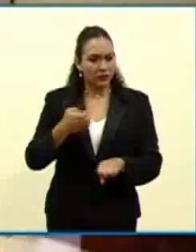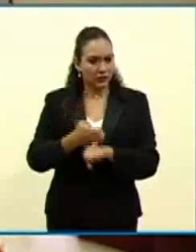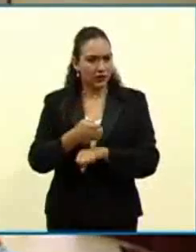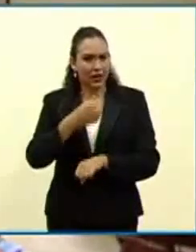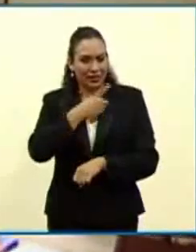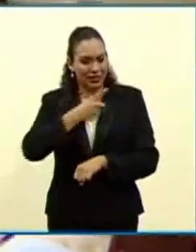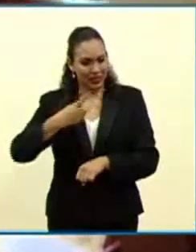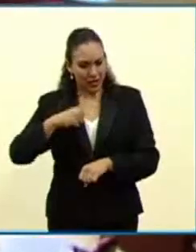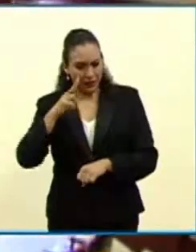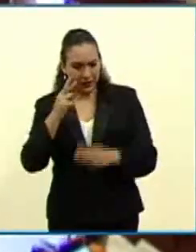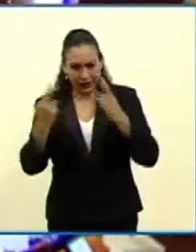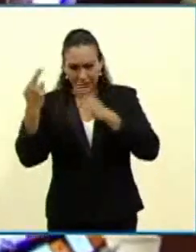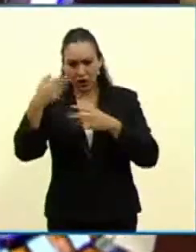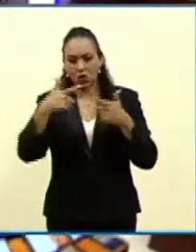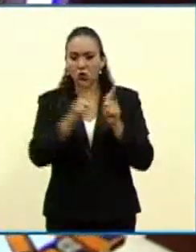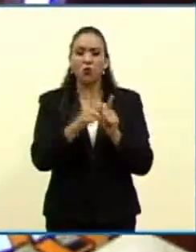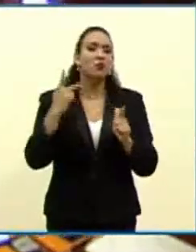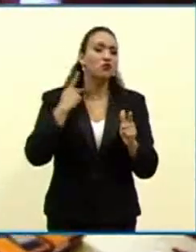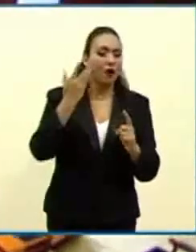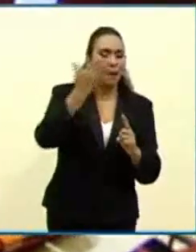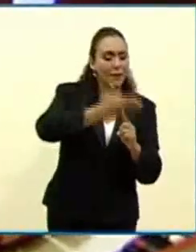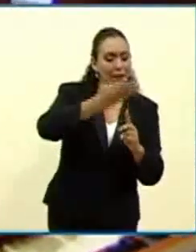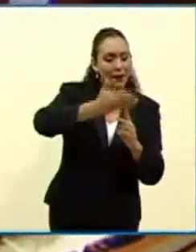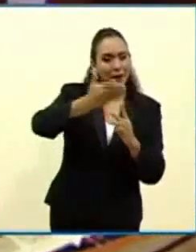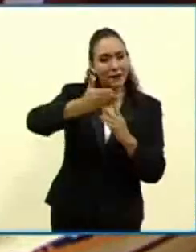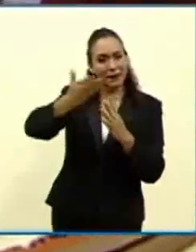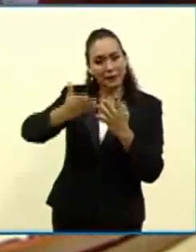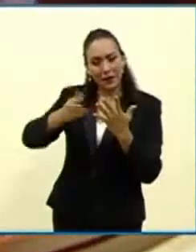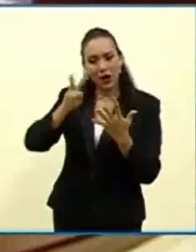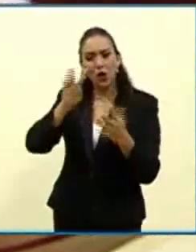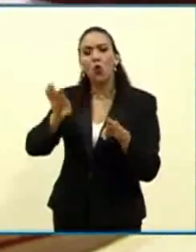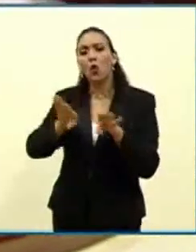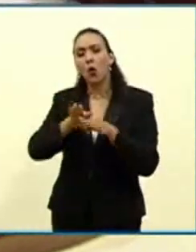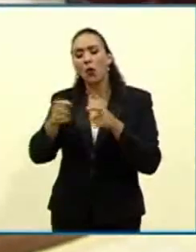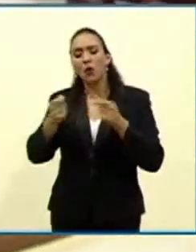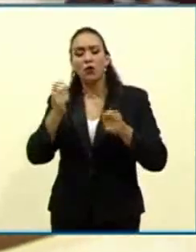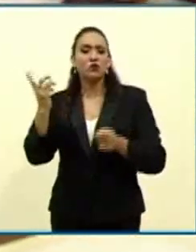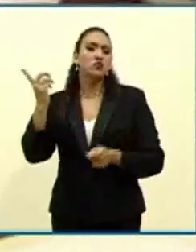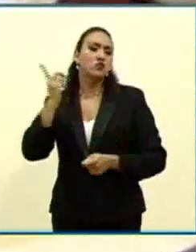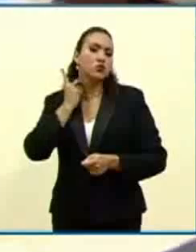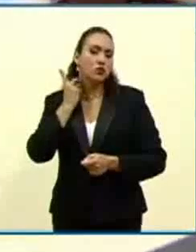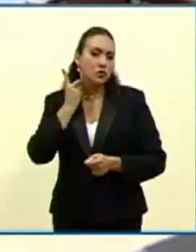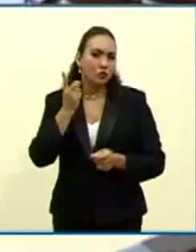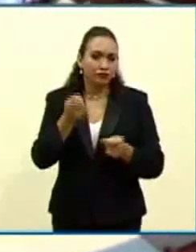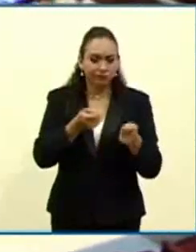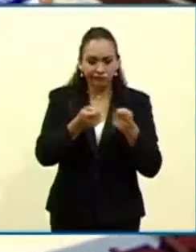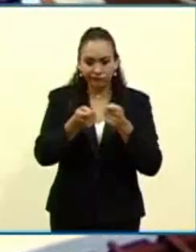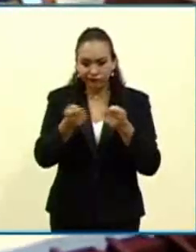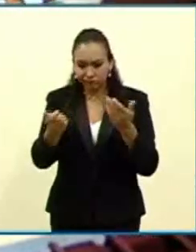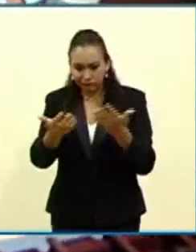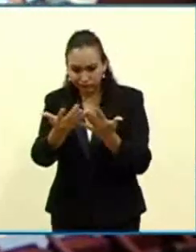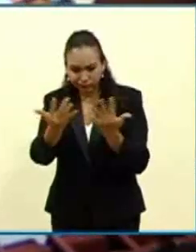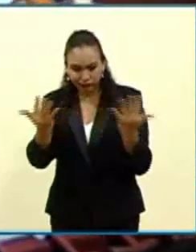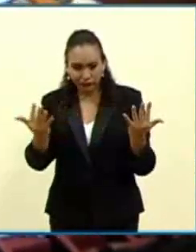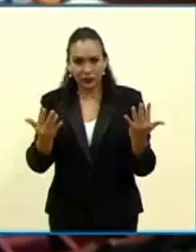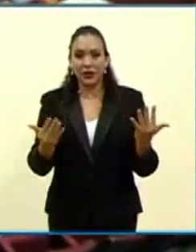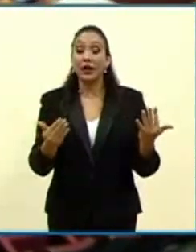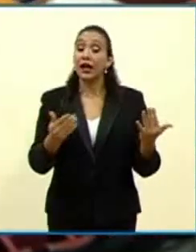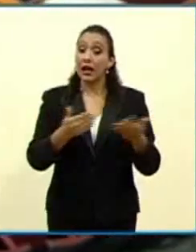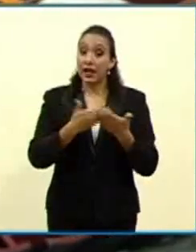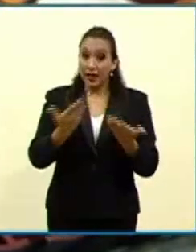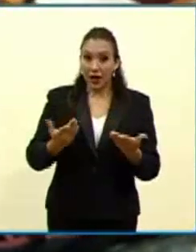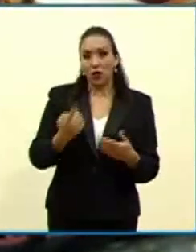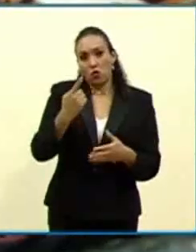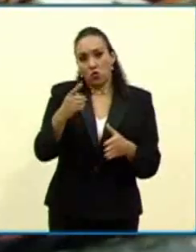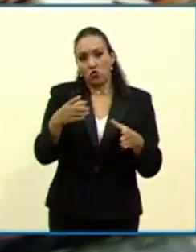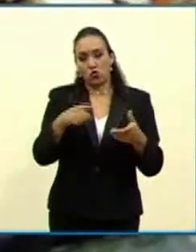y sobrerepresentación en la designación de las diputaciones plurinominales, asignando una curul al Partido